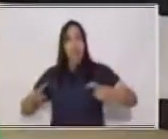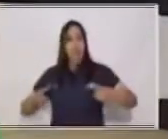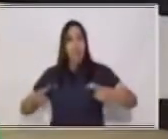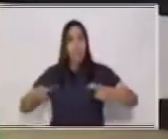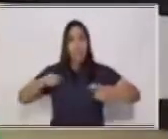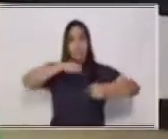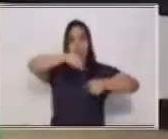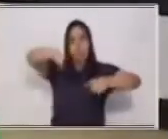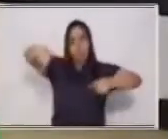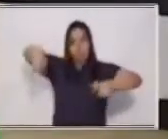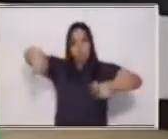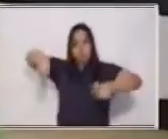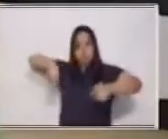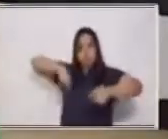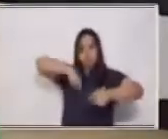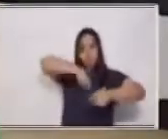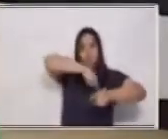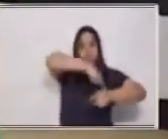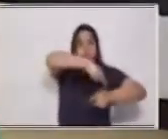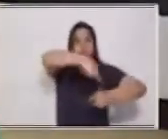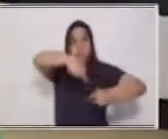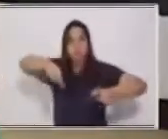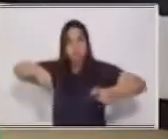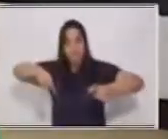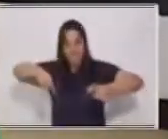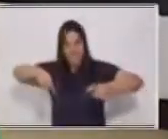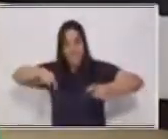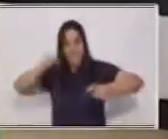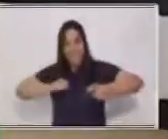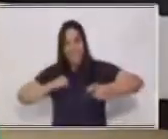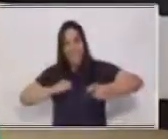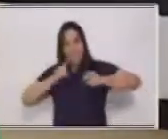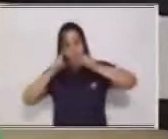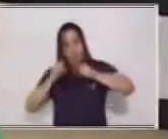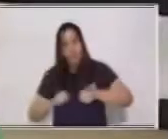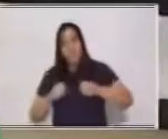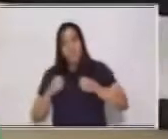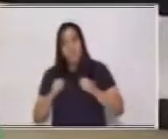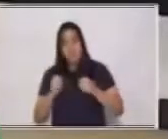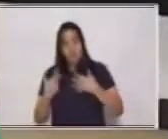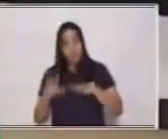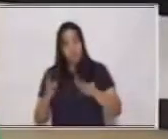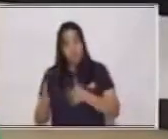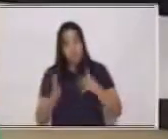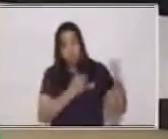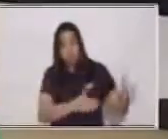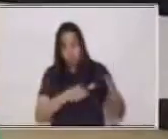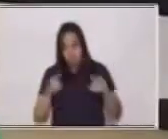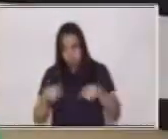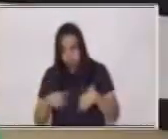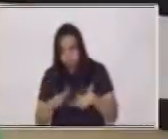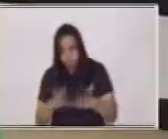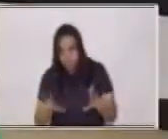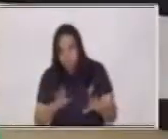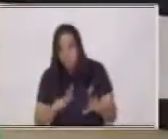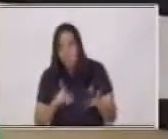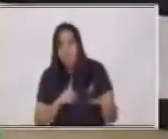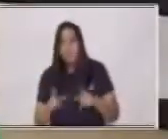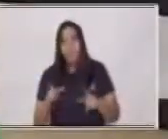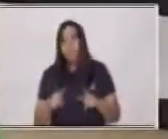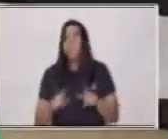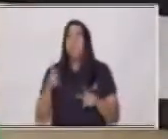plástico, agarras un plato y lo vas a repasar. Cuando ya tengas el plato trazado,